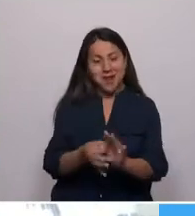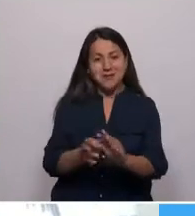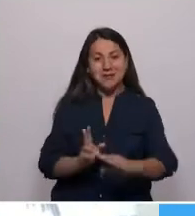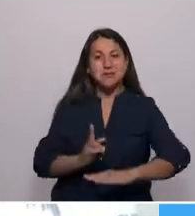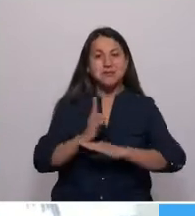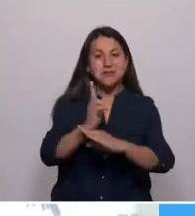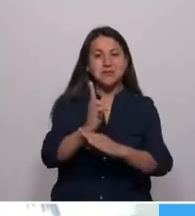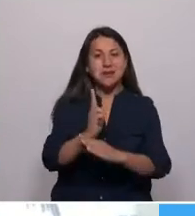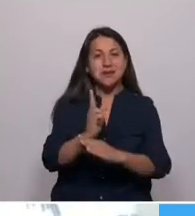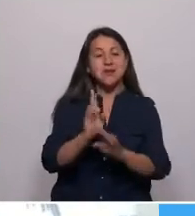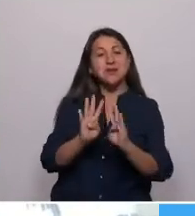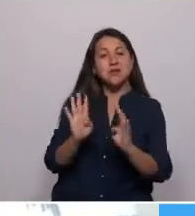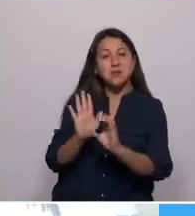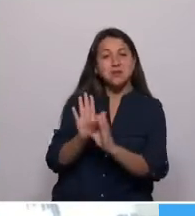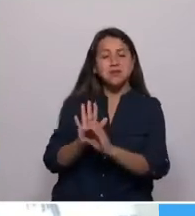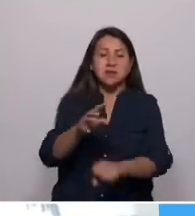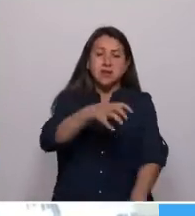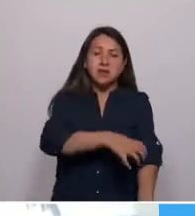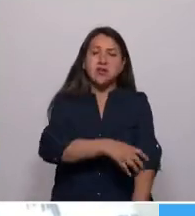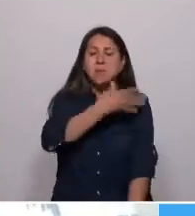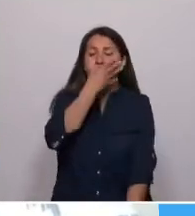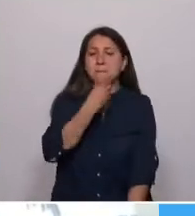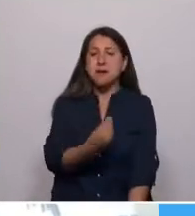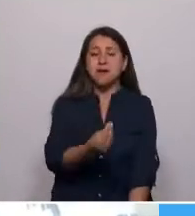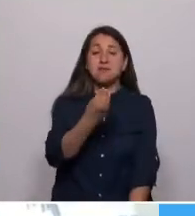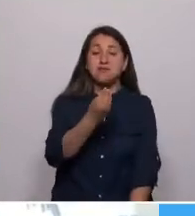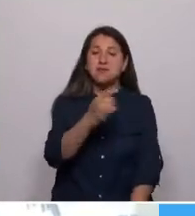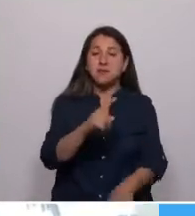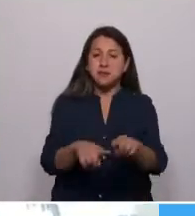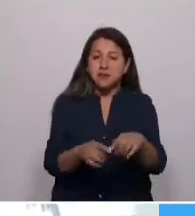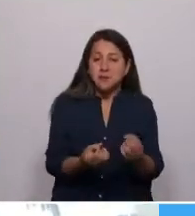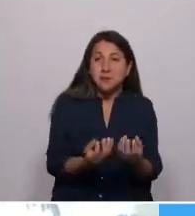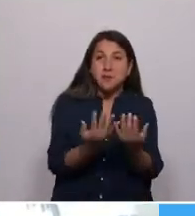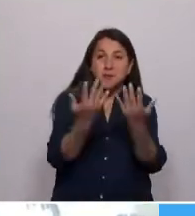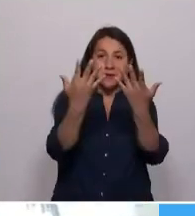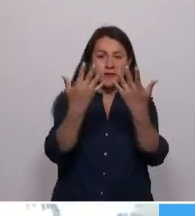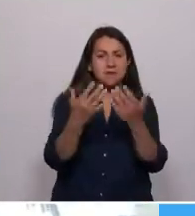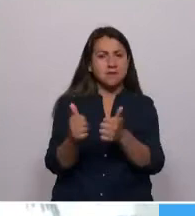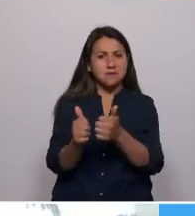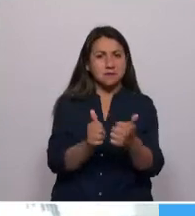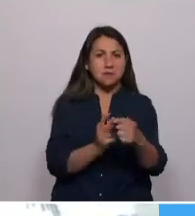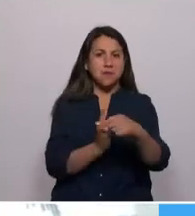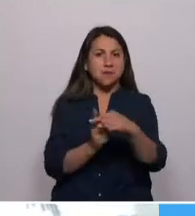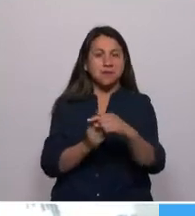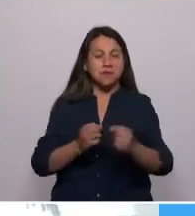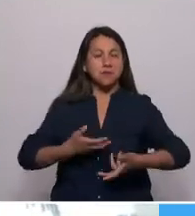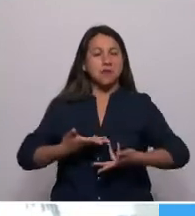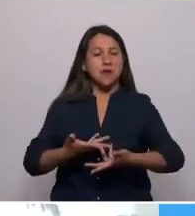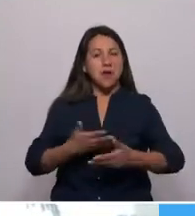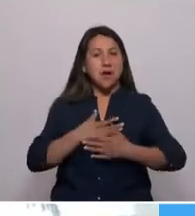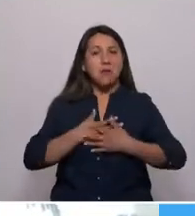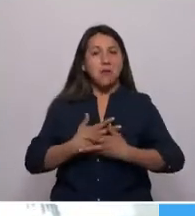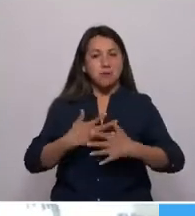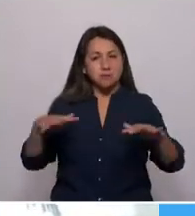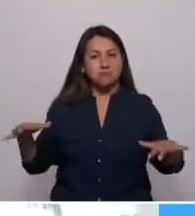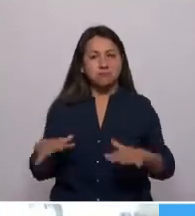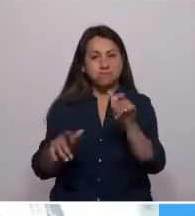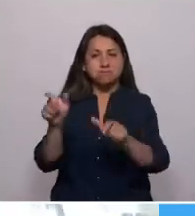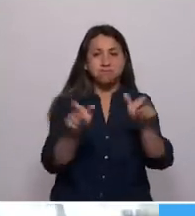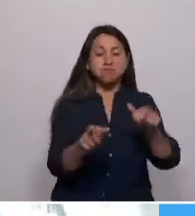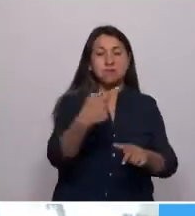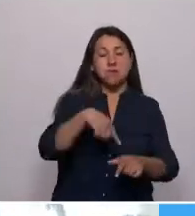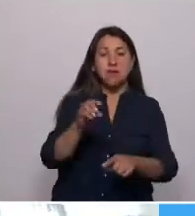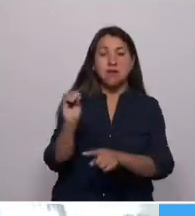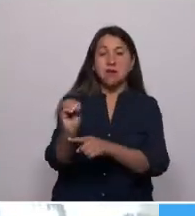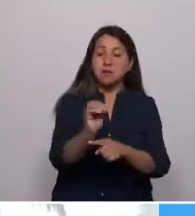convención a una región maravillosa una tierra tan noble y fértil que provee con el amor y esfuerzo de su gente alimento para